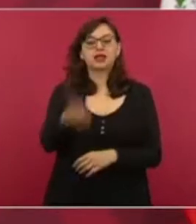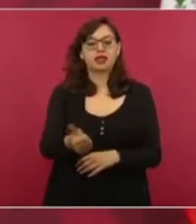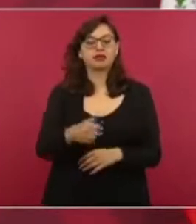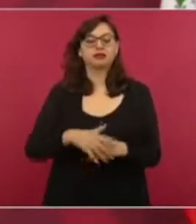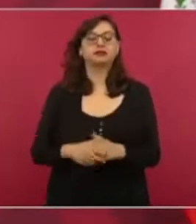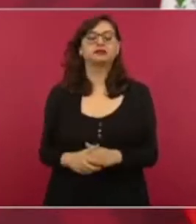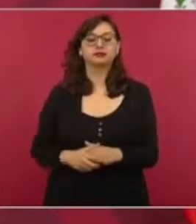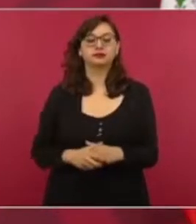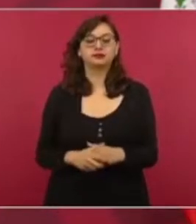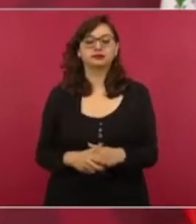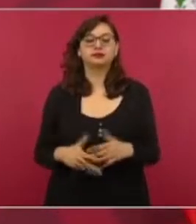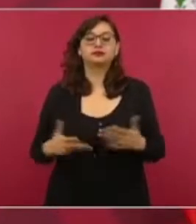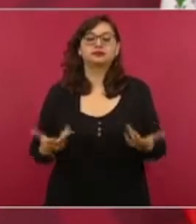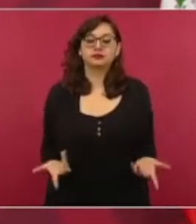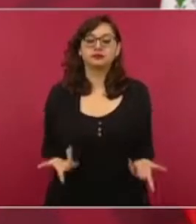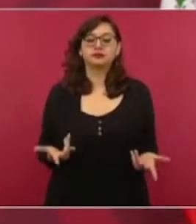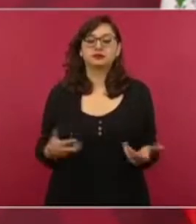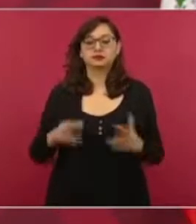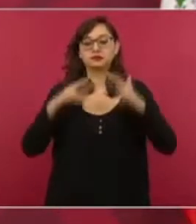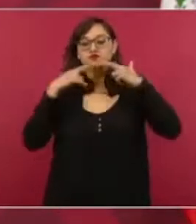hay reuniones